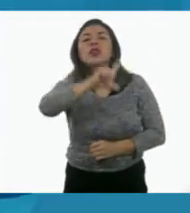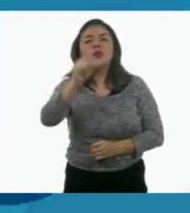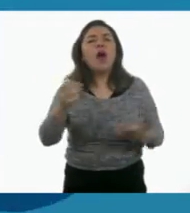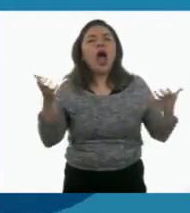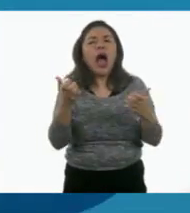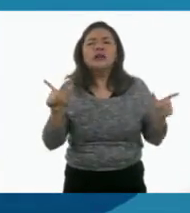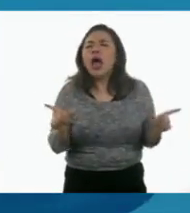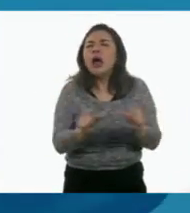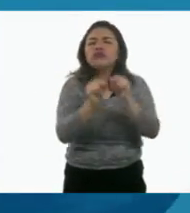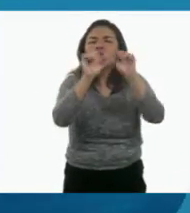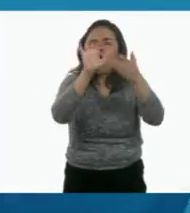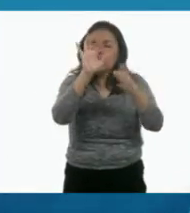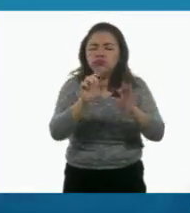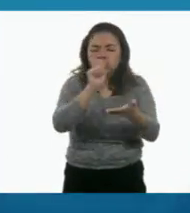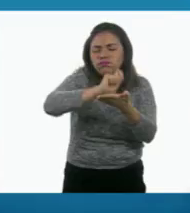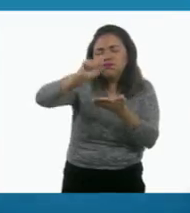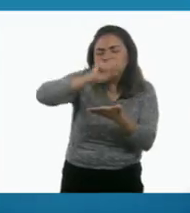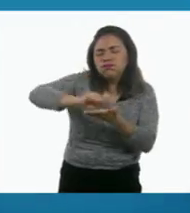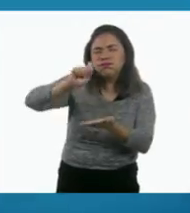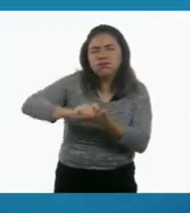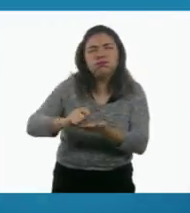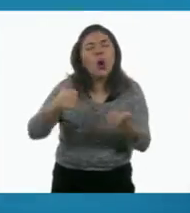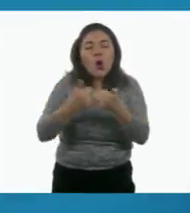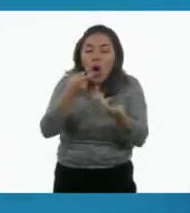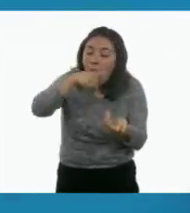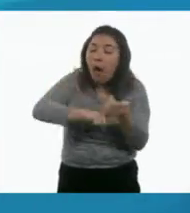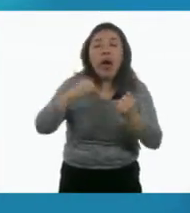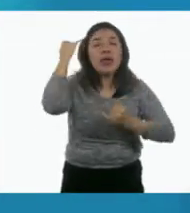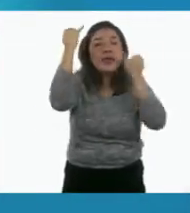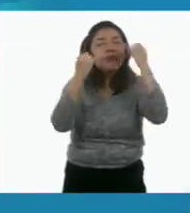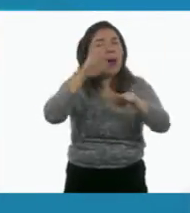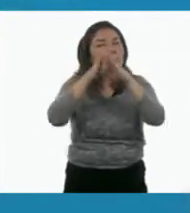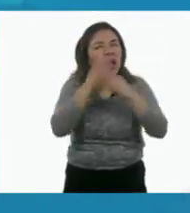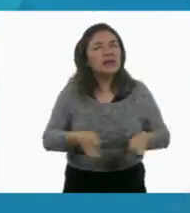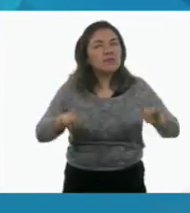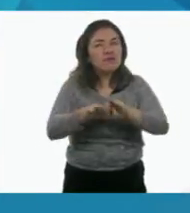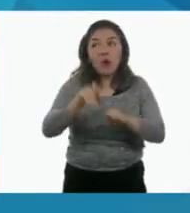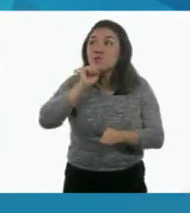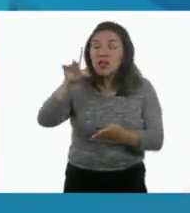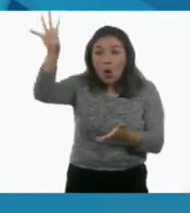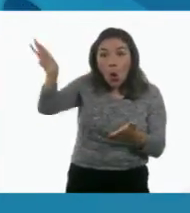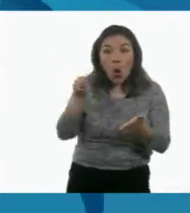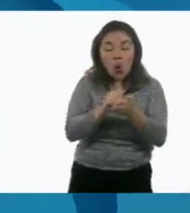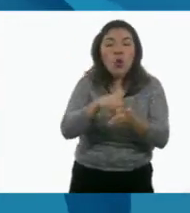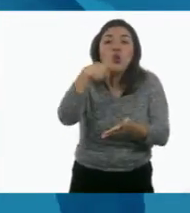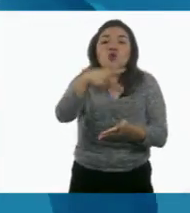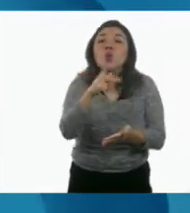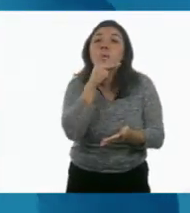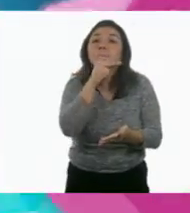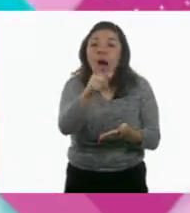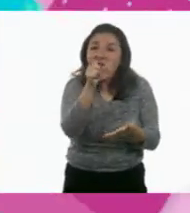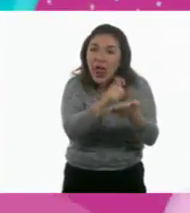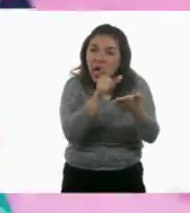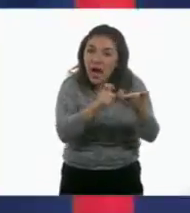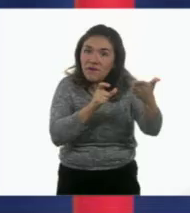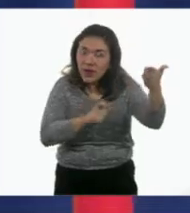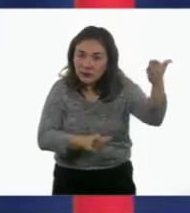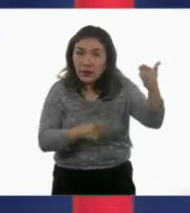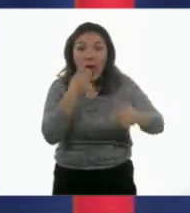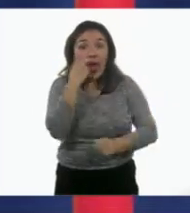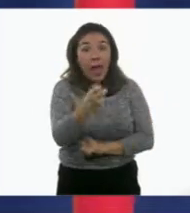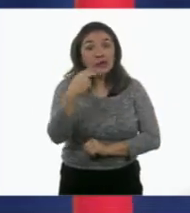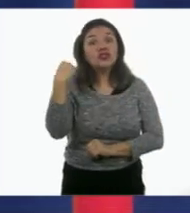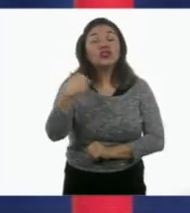breve redacción que recoja las ideas principales del texto, pero con nuestras propias palabras. Eso se